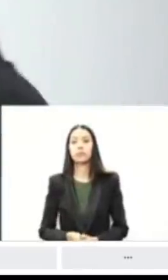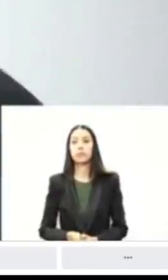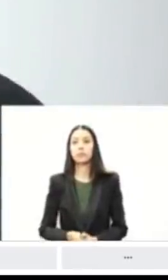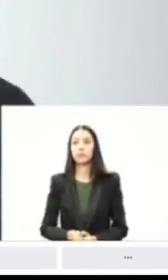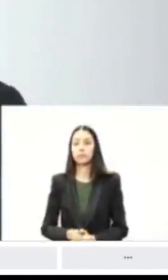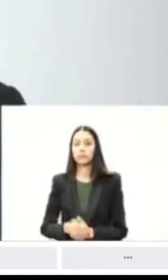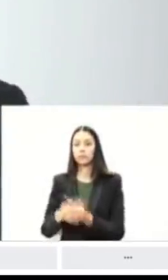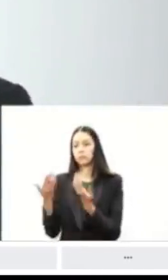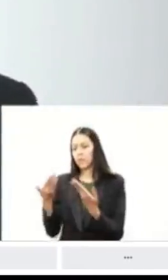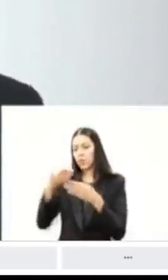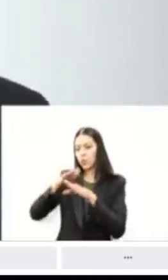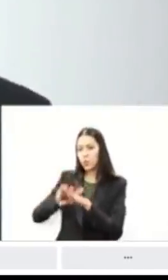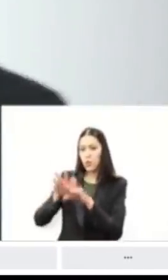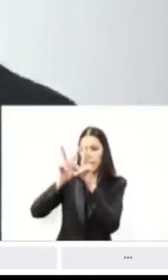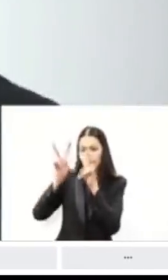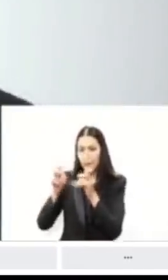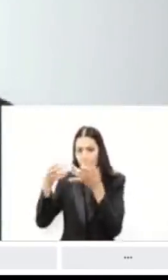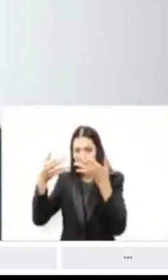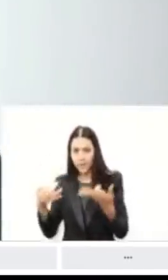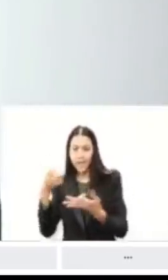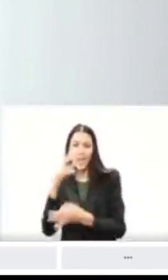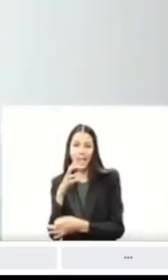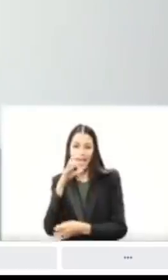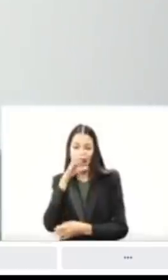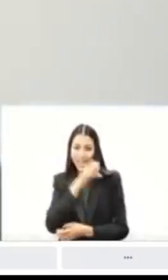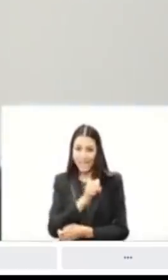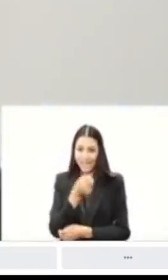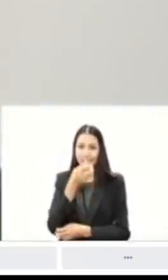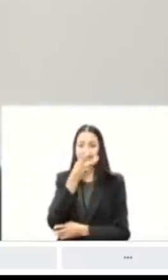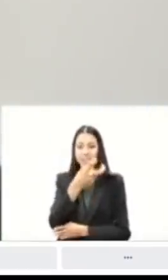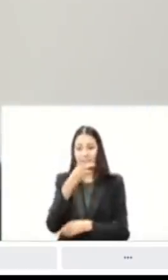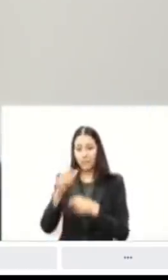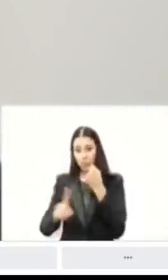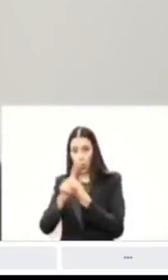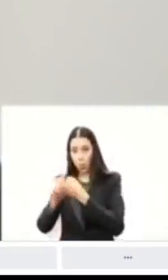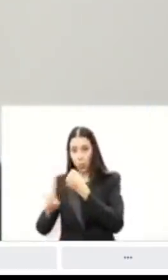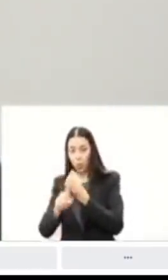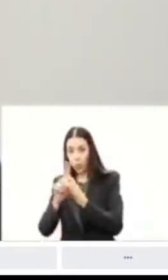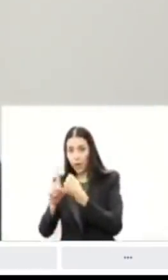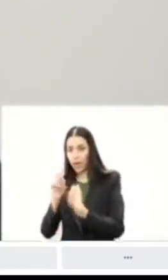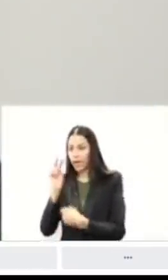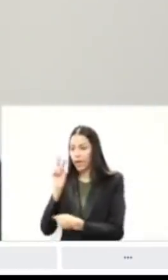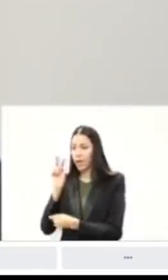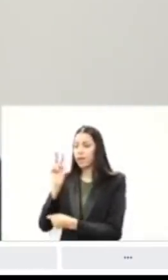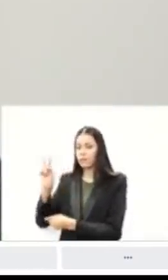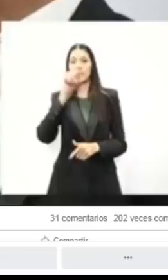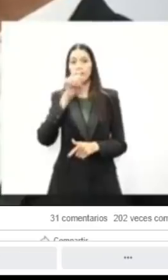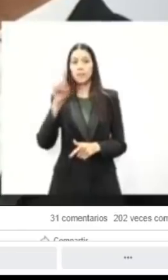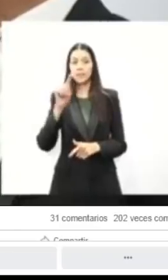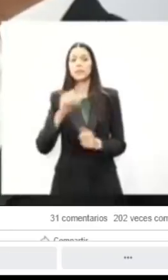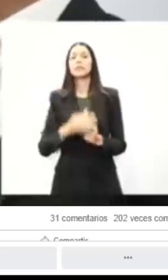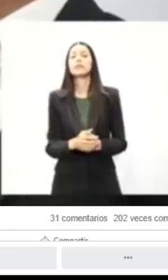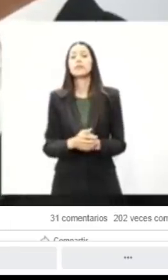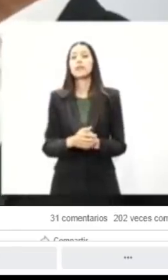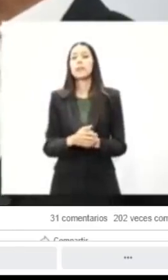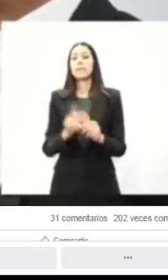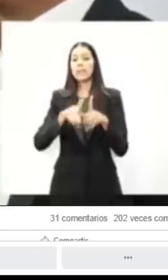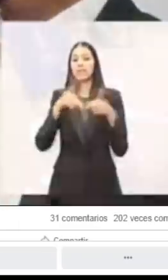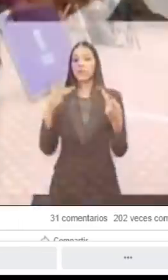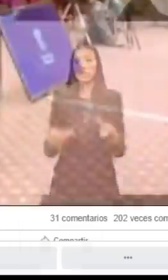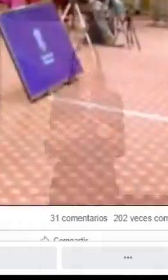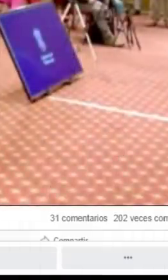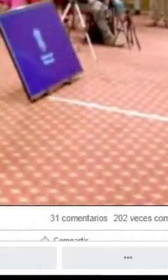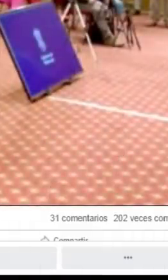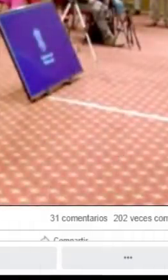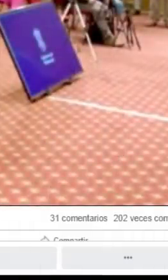Sí, sobre el tema de Tierra Caliente y esta situación que se vivió en un vehículo militar. Buen día. Nada más